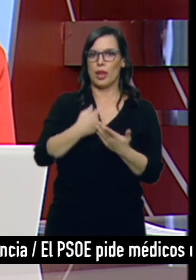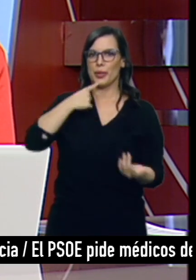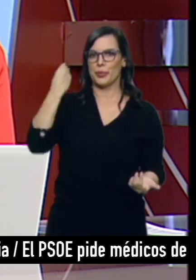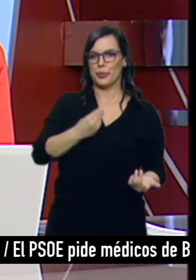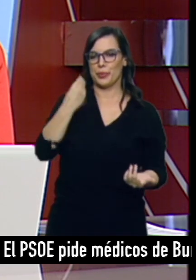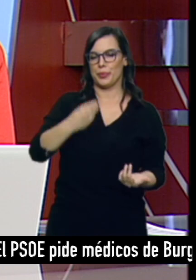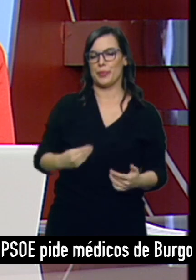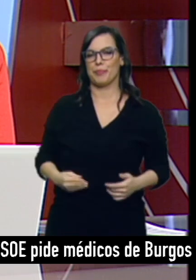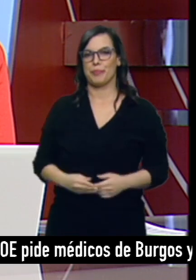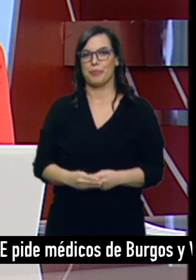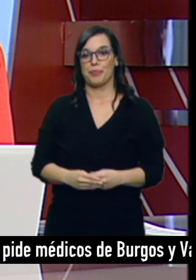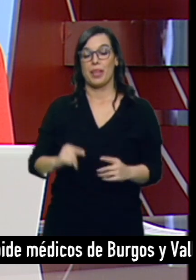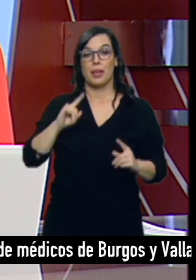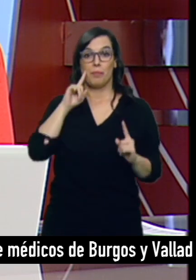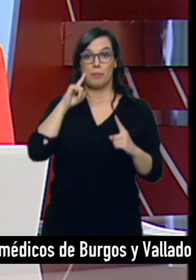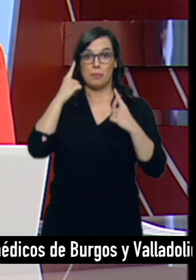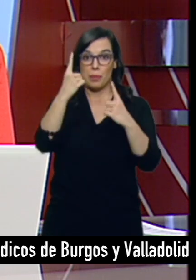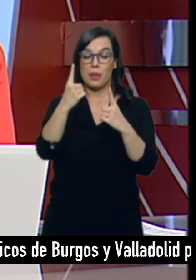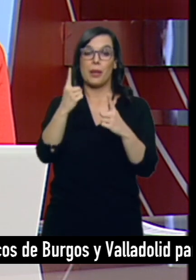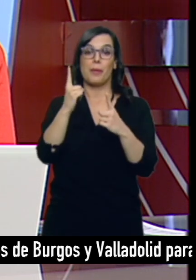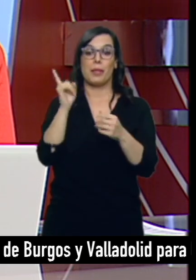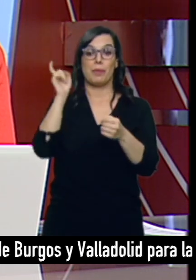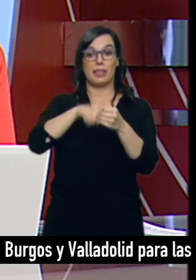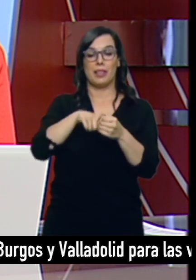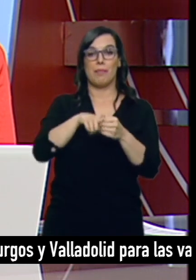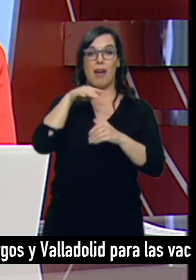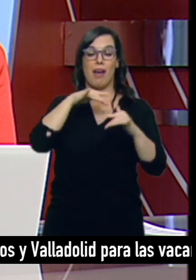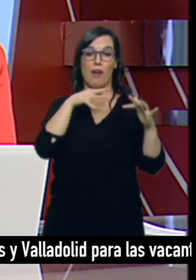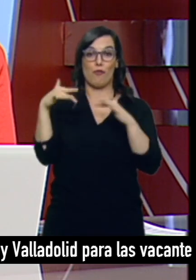del Elmántico. Es su primera incursión en el fútbol europeo.